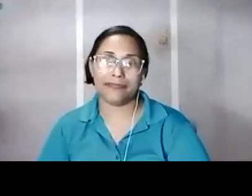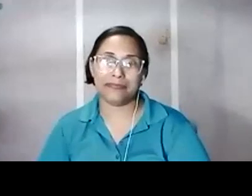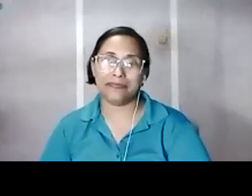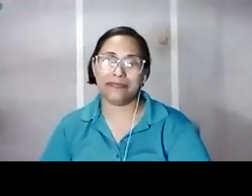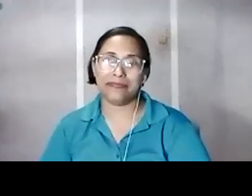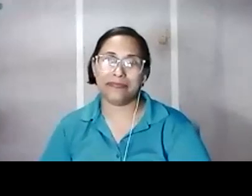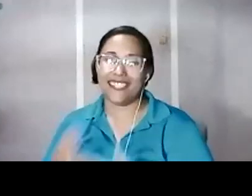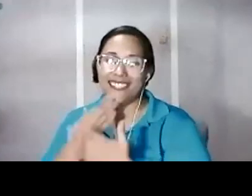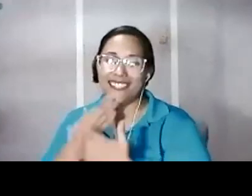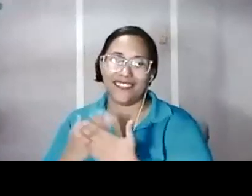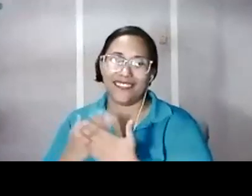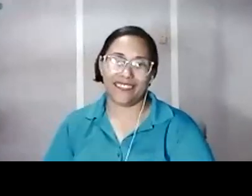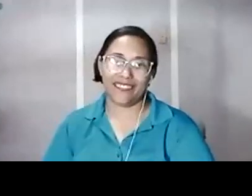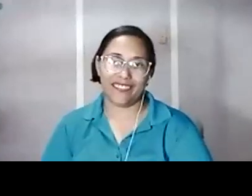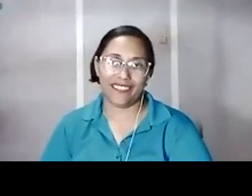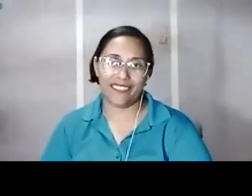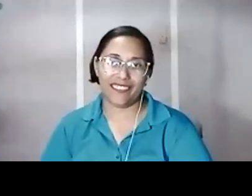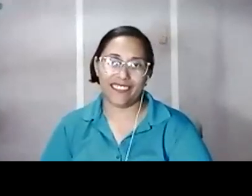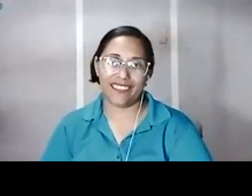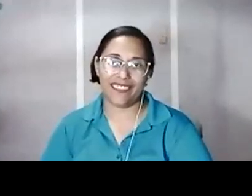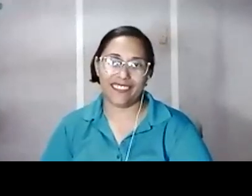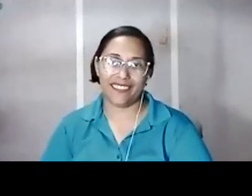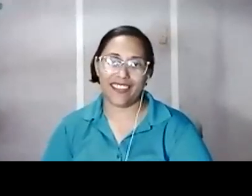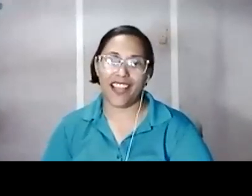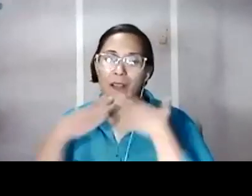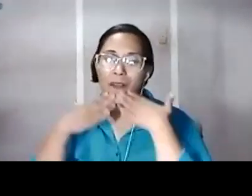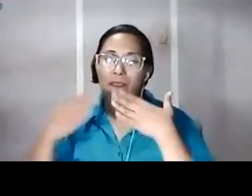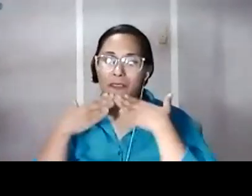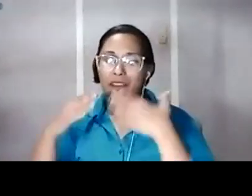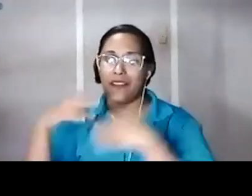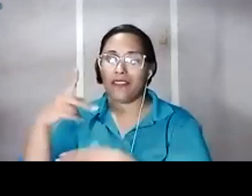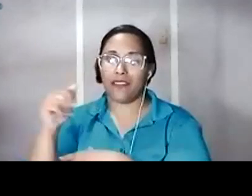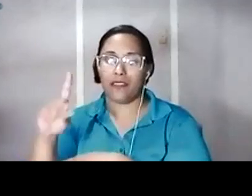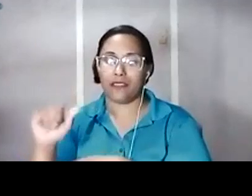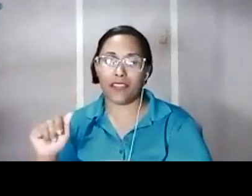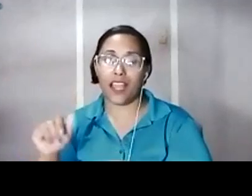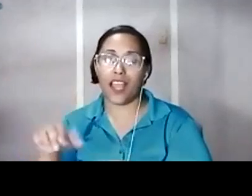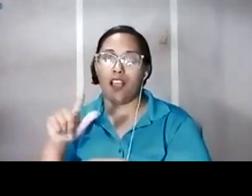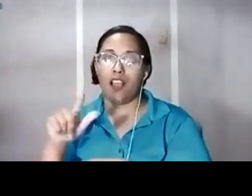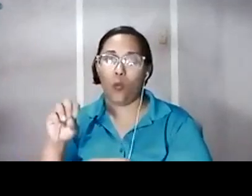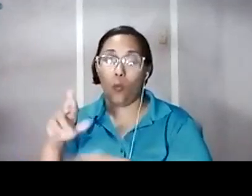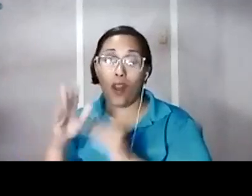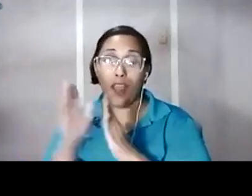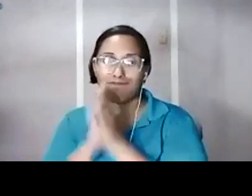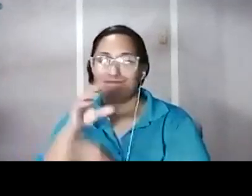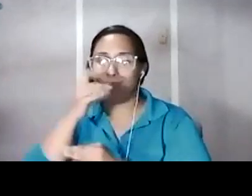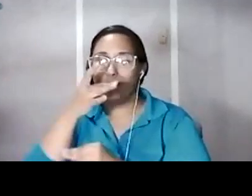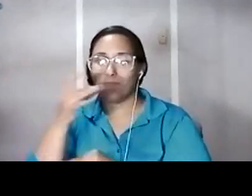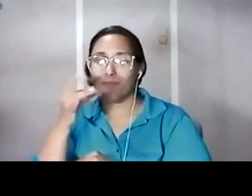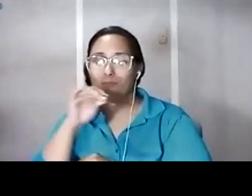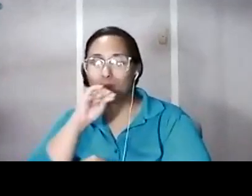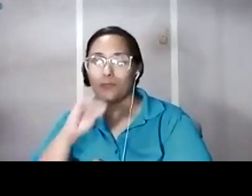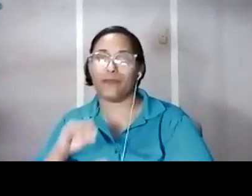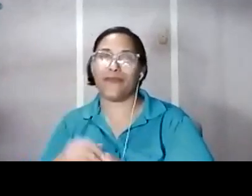Muy bien. Bueno, muchísimas gracias, doctora. Comenta Lourdes Tañón. Me encanta su energía y entusiasmo, es